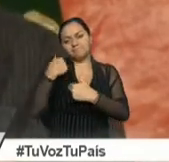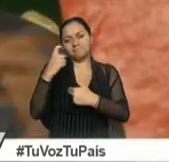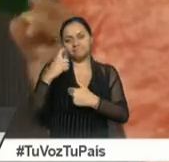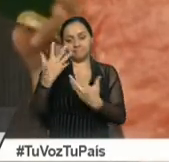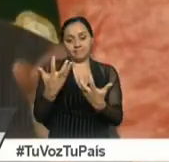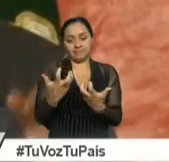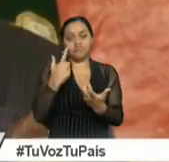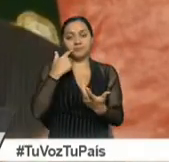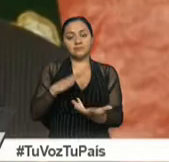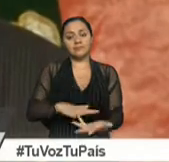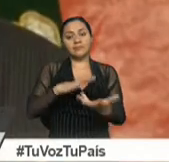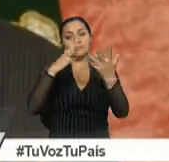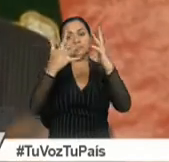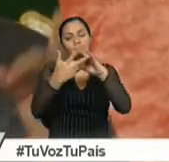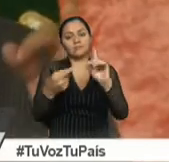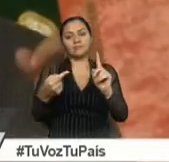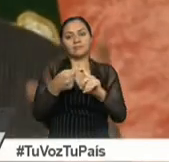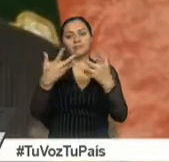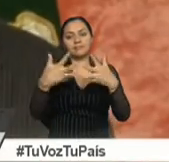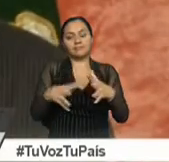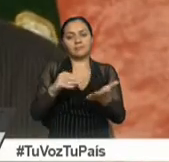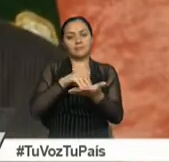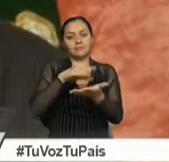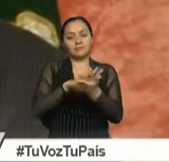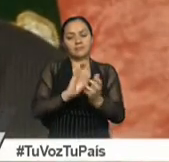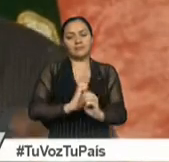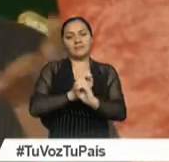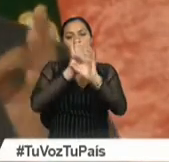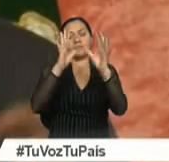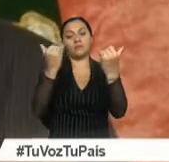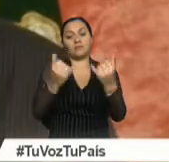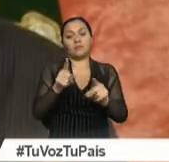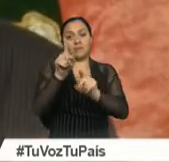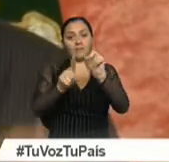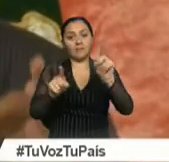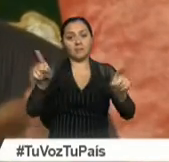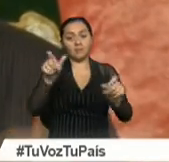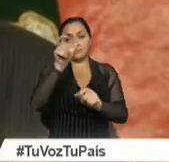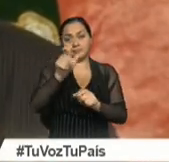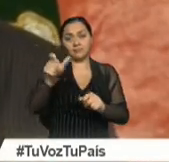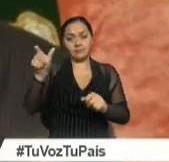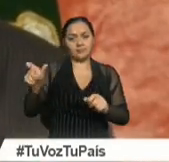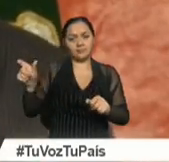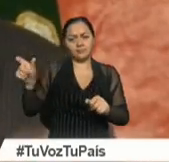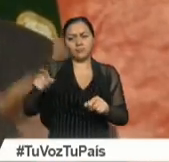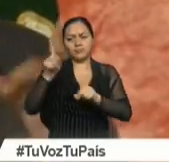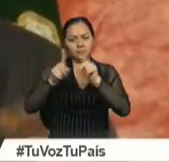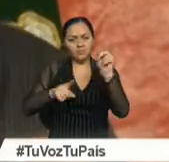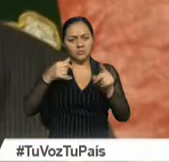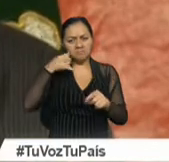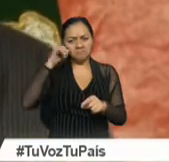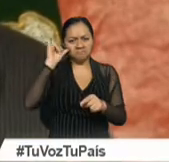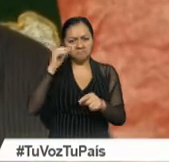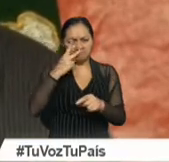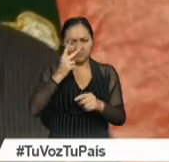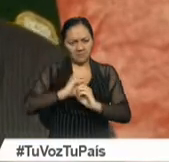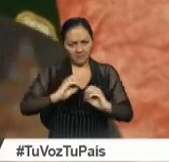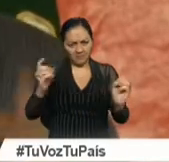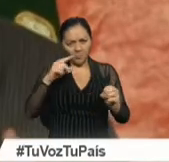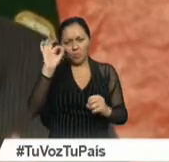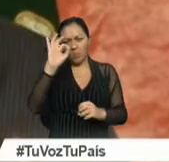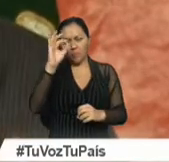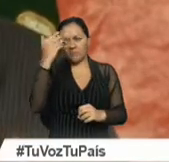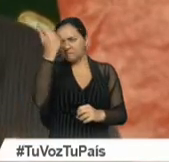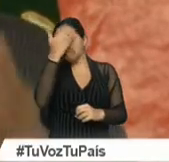La revolución, que quede bien claro para alguna persona sorda que no ha escuchado bien,